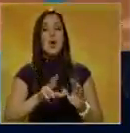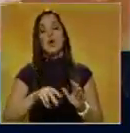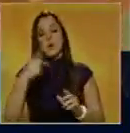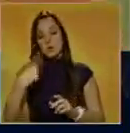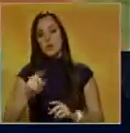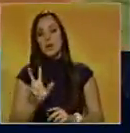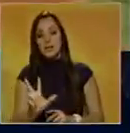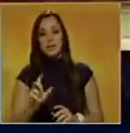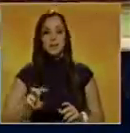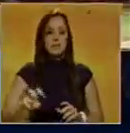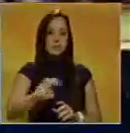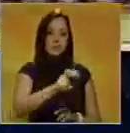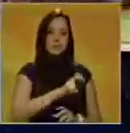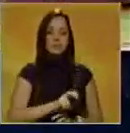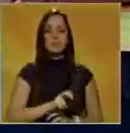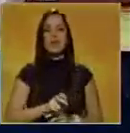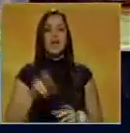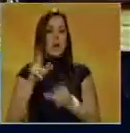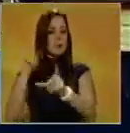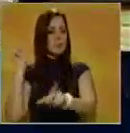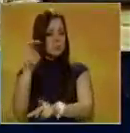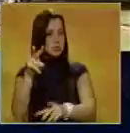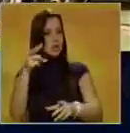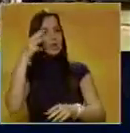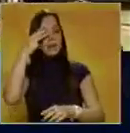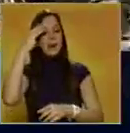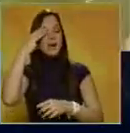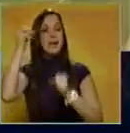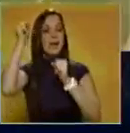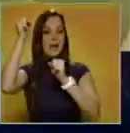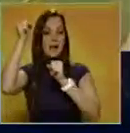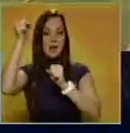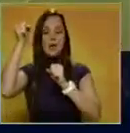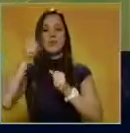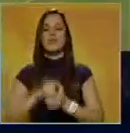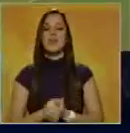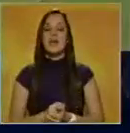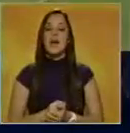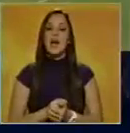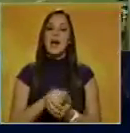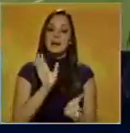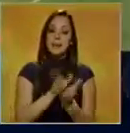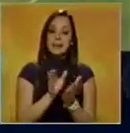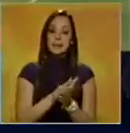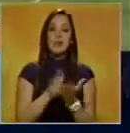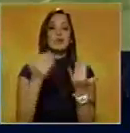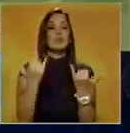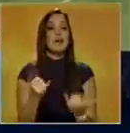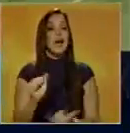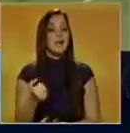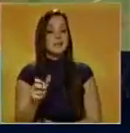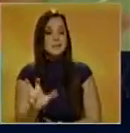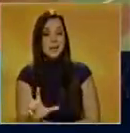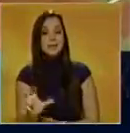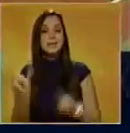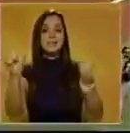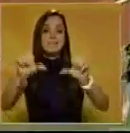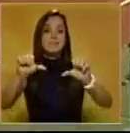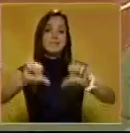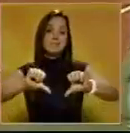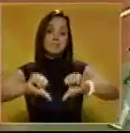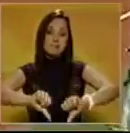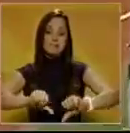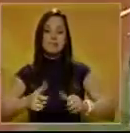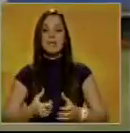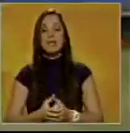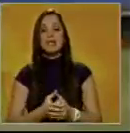una impulsada. Ganó AJ Morris y perdió Felipe Paulino. Para Bravos fue la derrota 3 en fila y quedó a 2 de igualar la